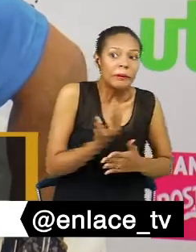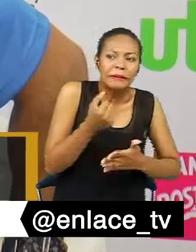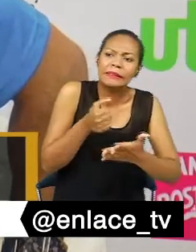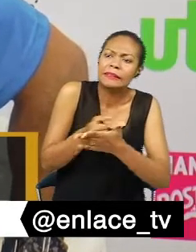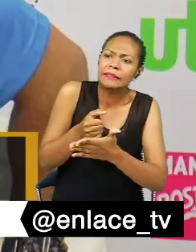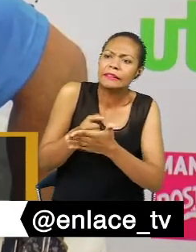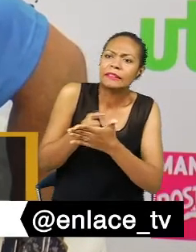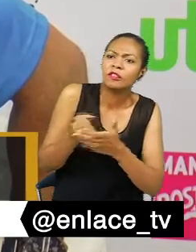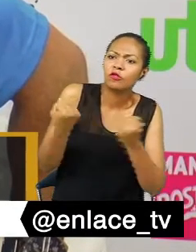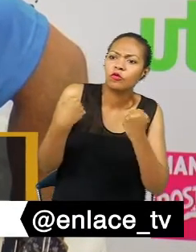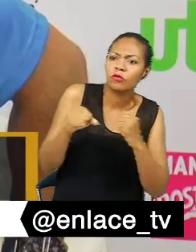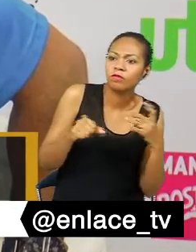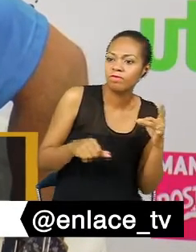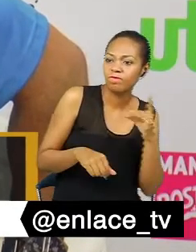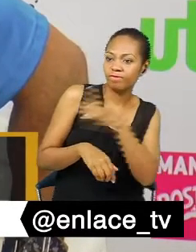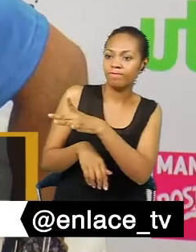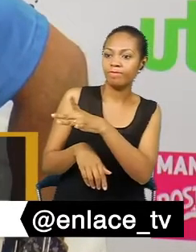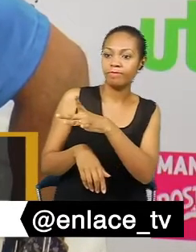superar a un equipo